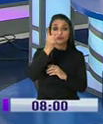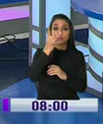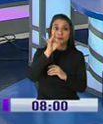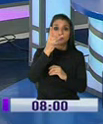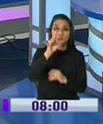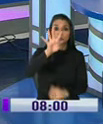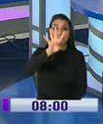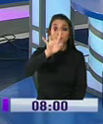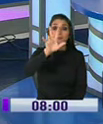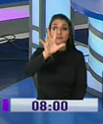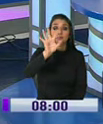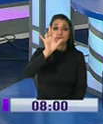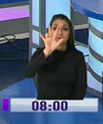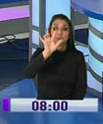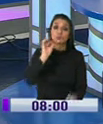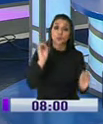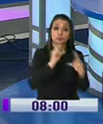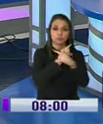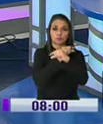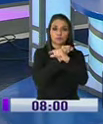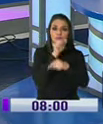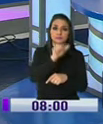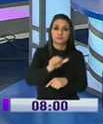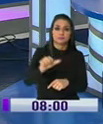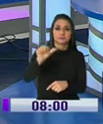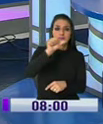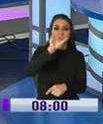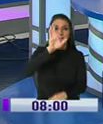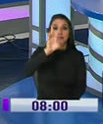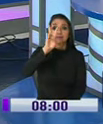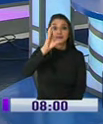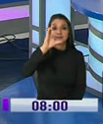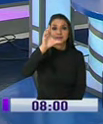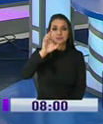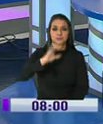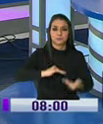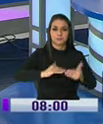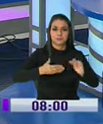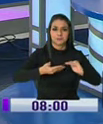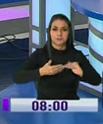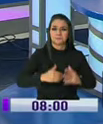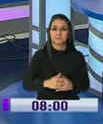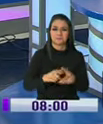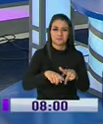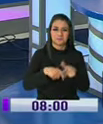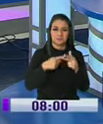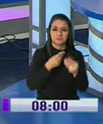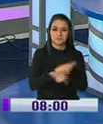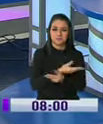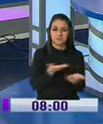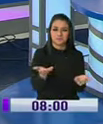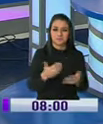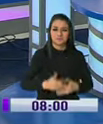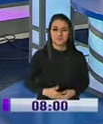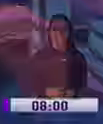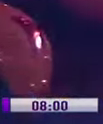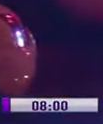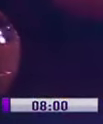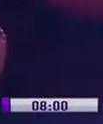0985-184393. Y recuerde también nuestro Twitter, @TVClaComunidad. Vamos a empezar entonces de inmediato con toda la información.